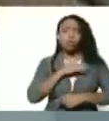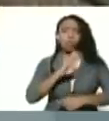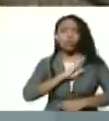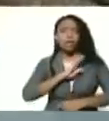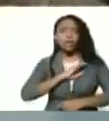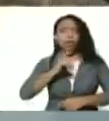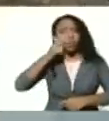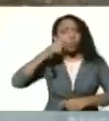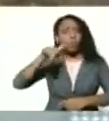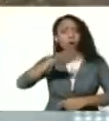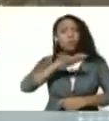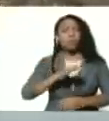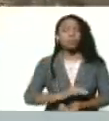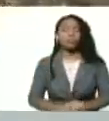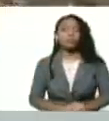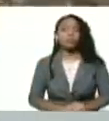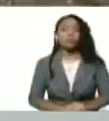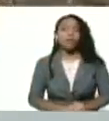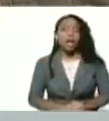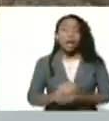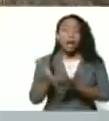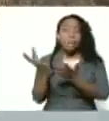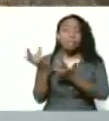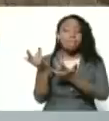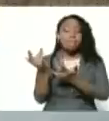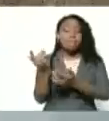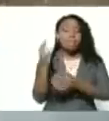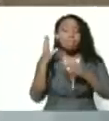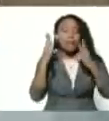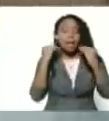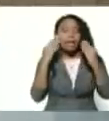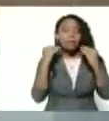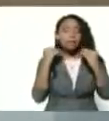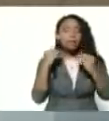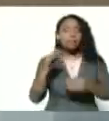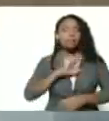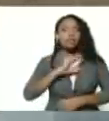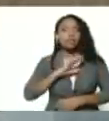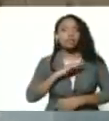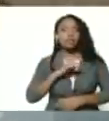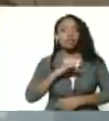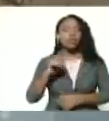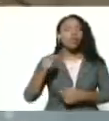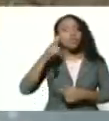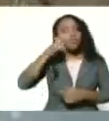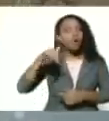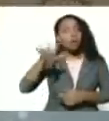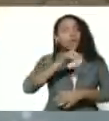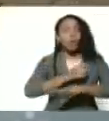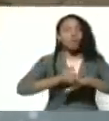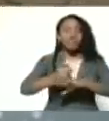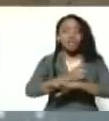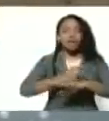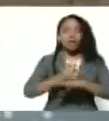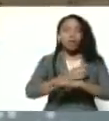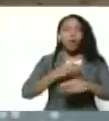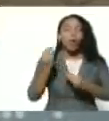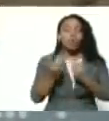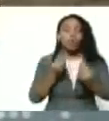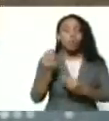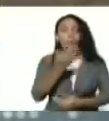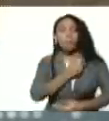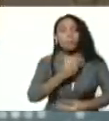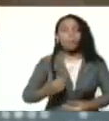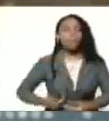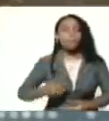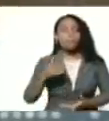pueblo, la experiencia que hemos obtenido como gobierno, la experiencia que he obtenido como presidente.